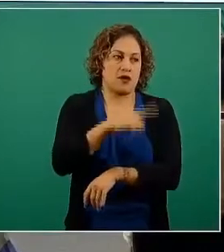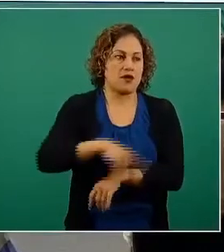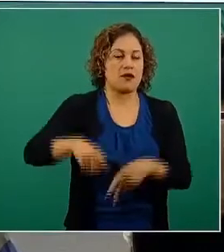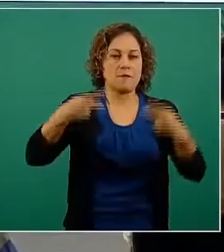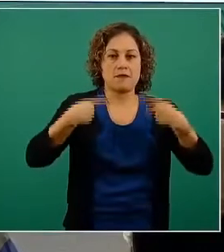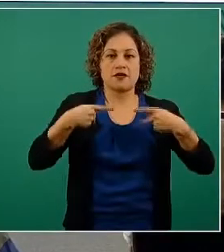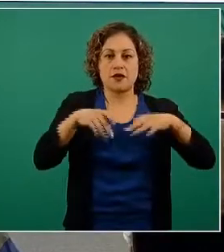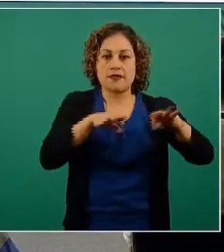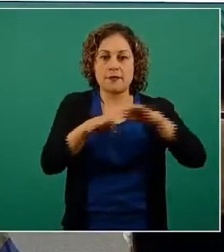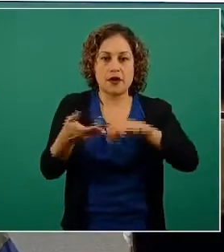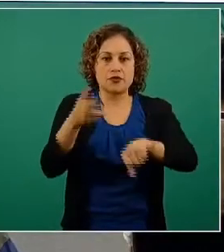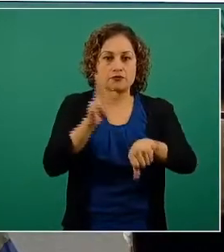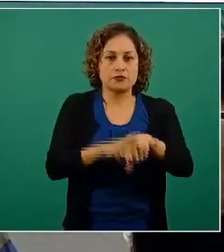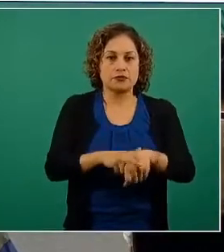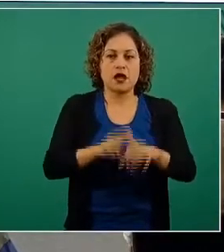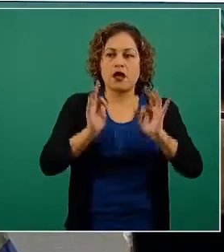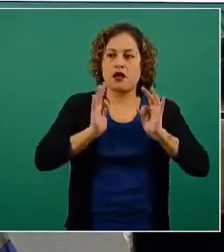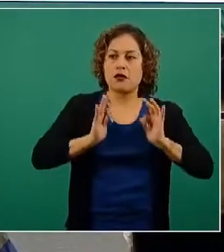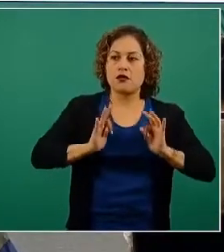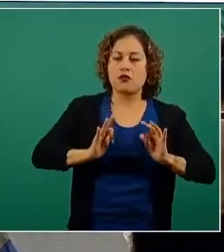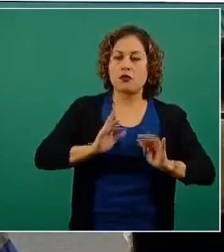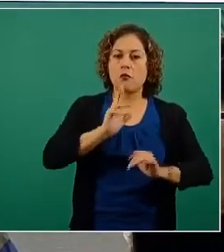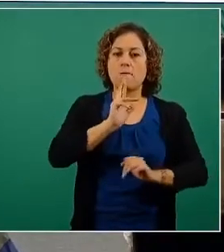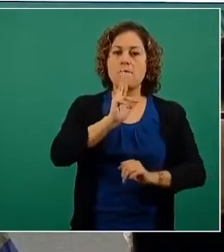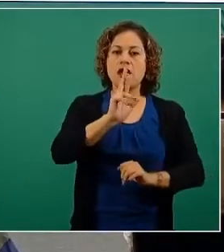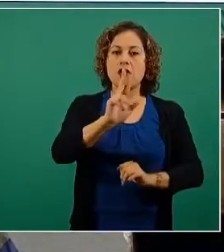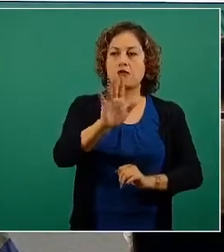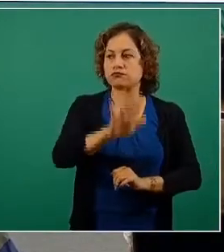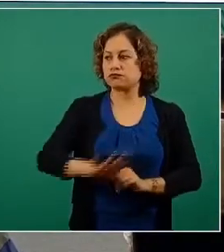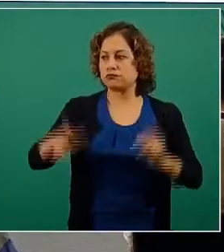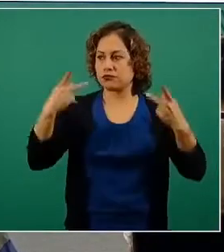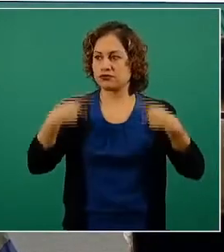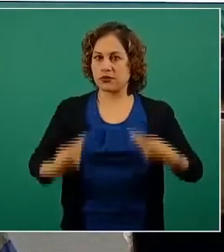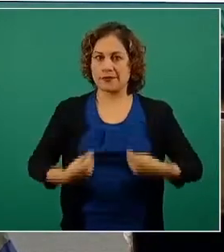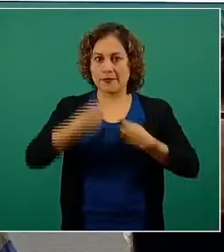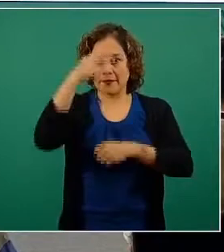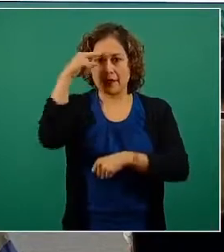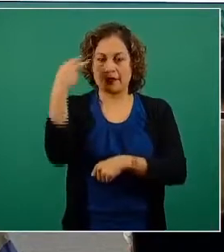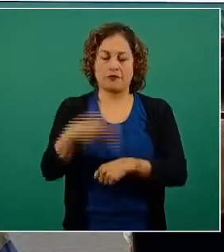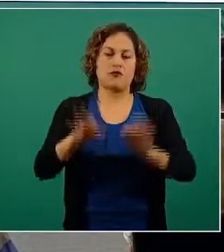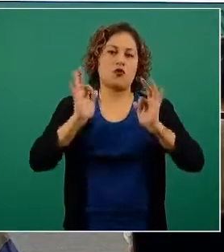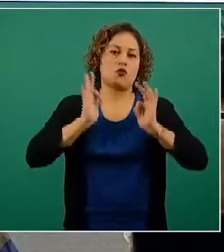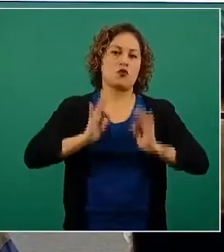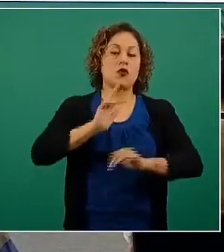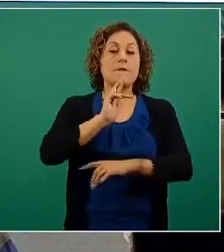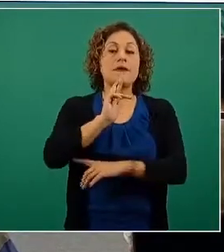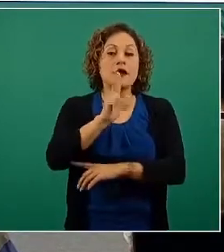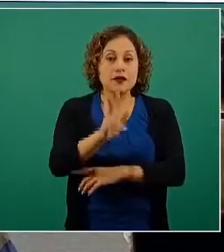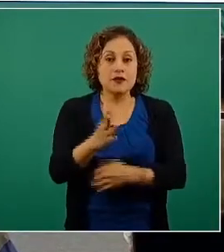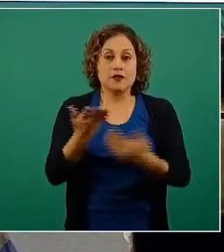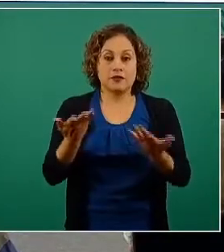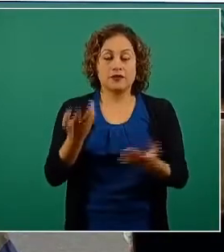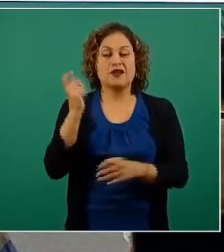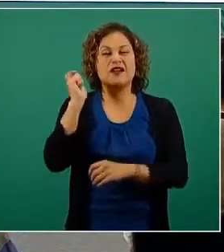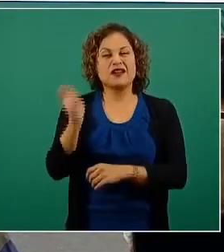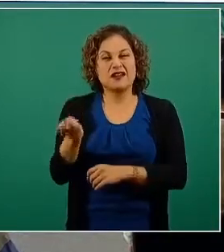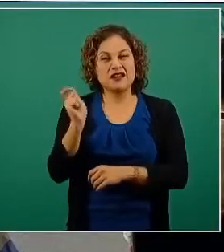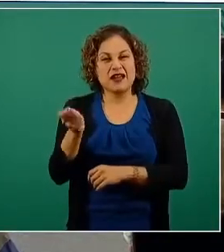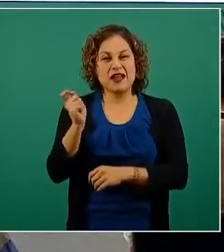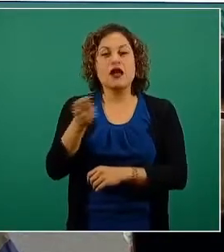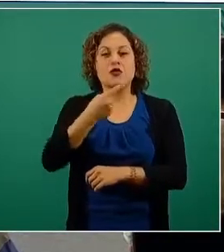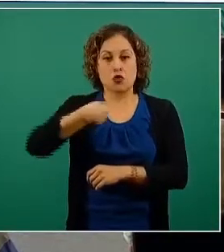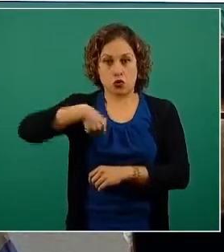población mexicana. Y esto significa que, a pesar de que logramos desglosarlo de esta